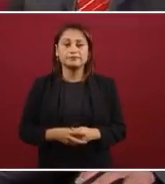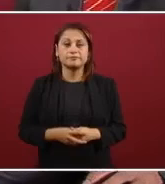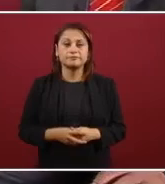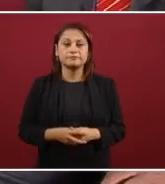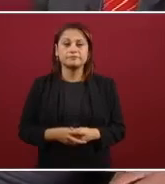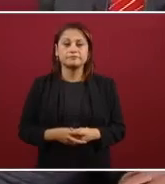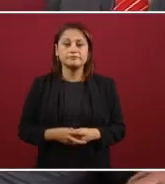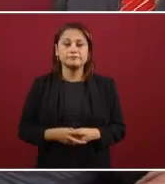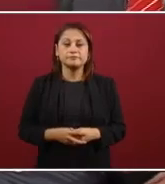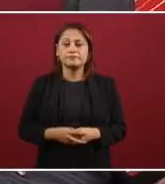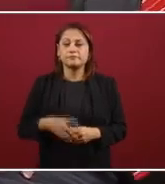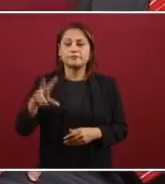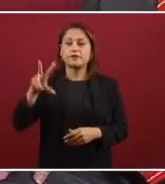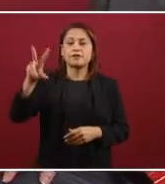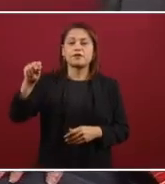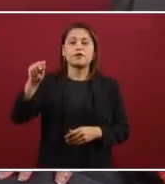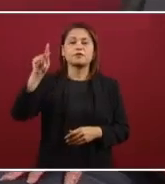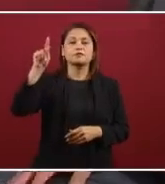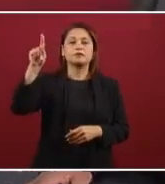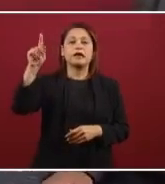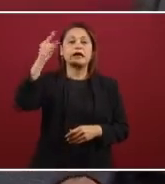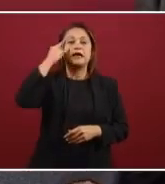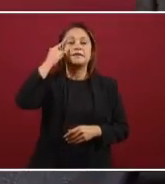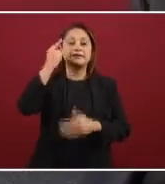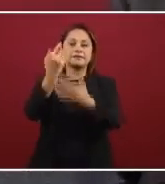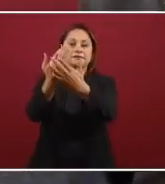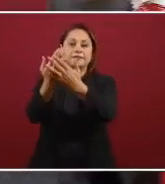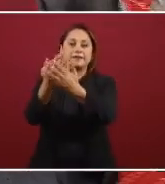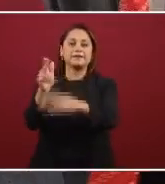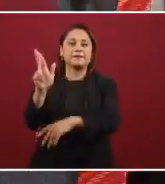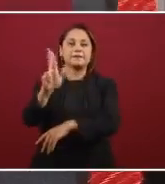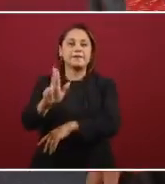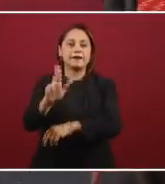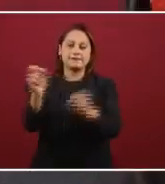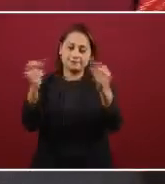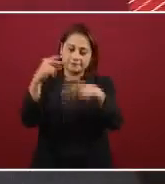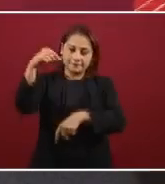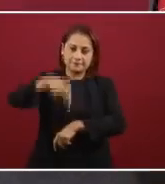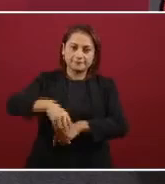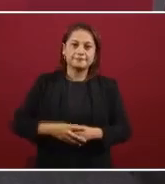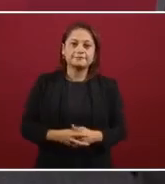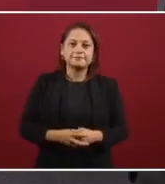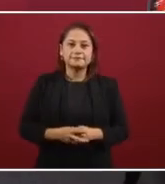No, se queda Campeche pendiente, el martes, aquí.